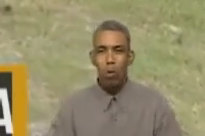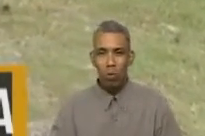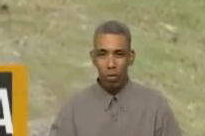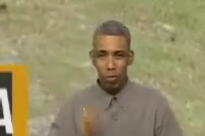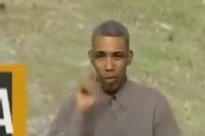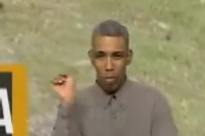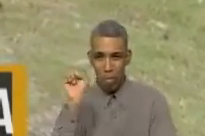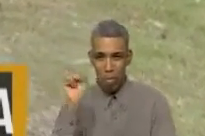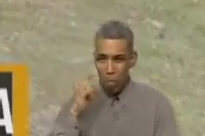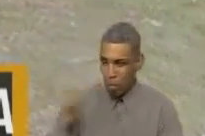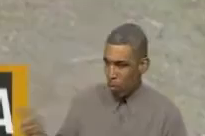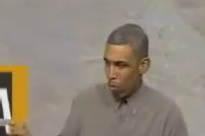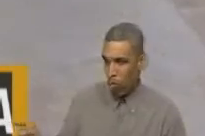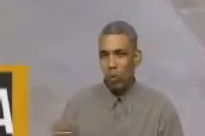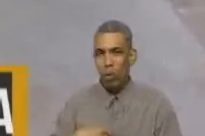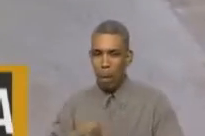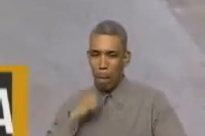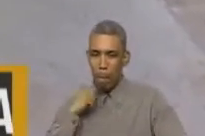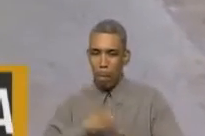de placas